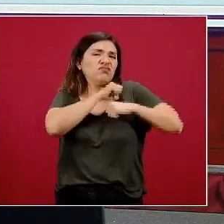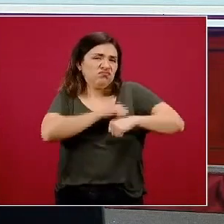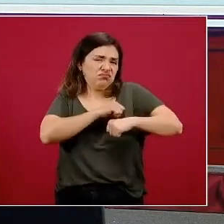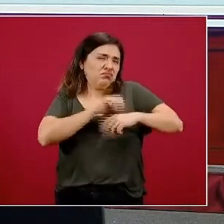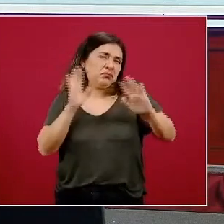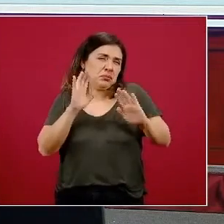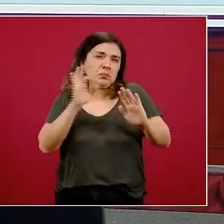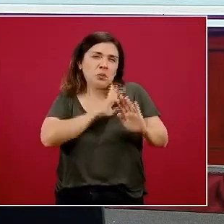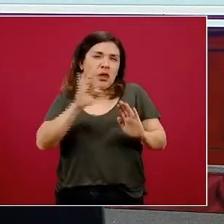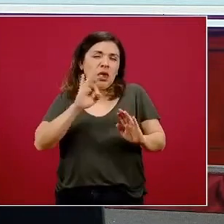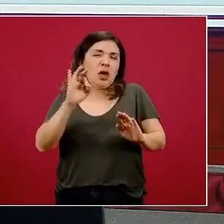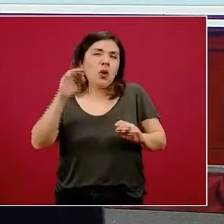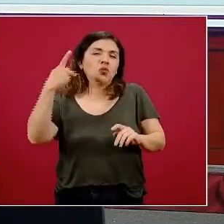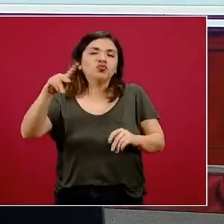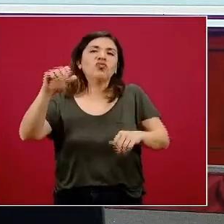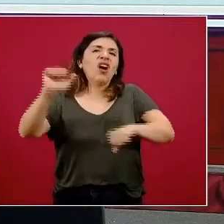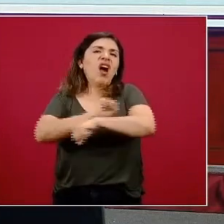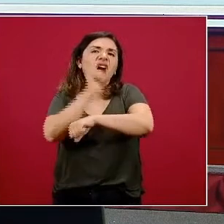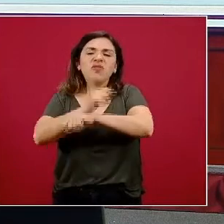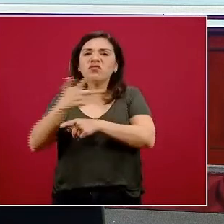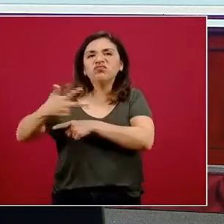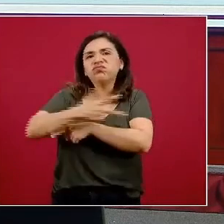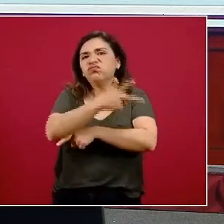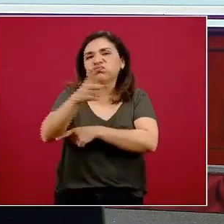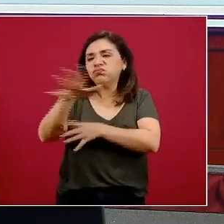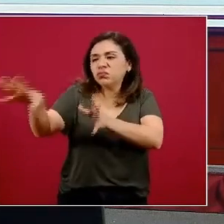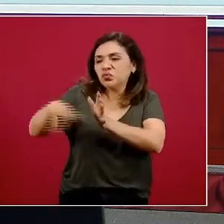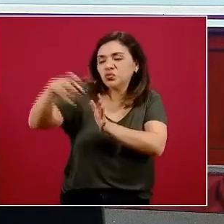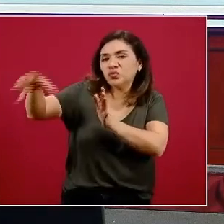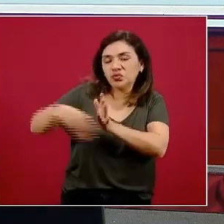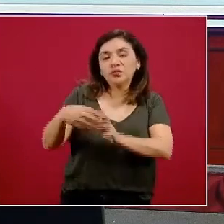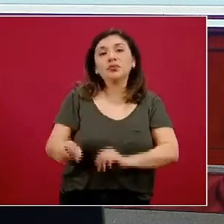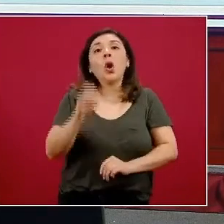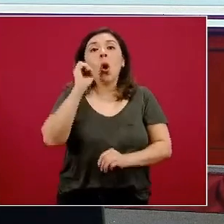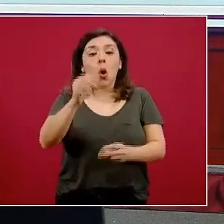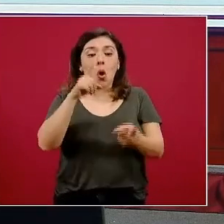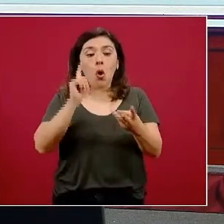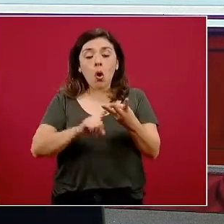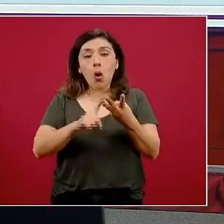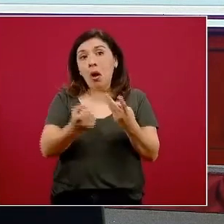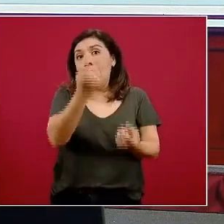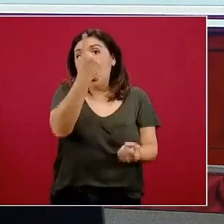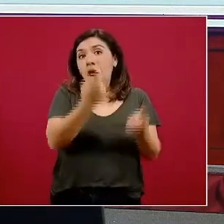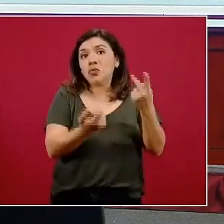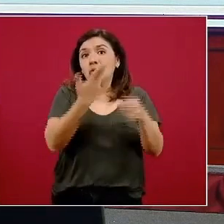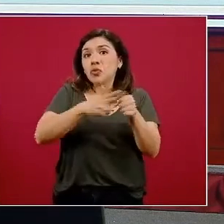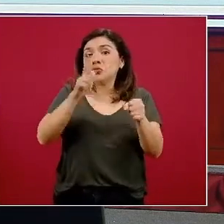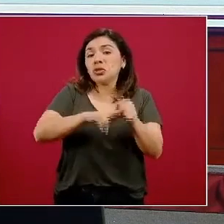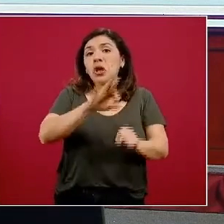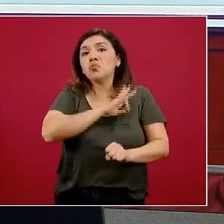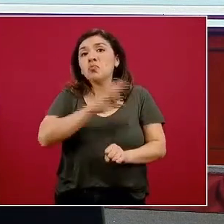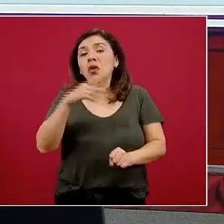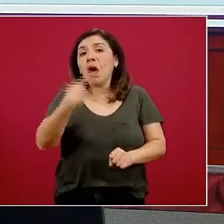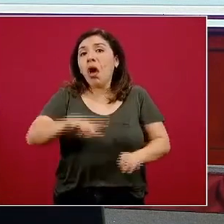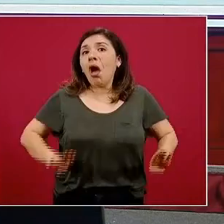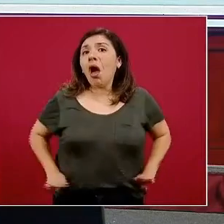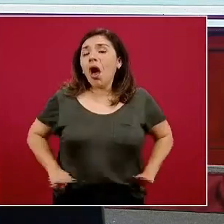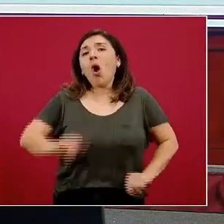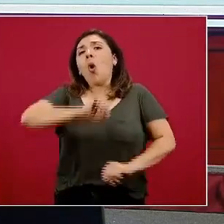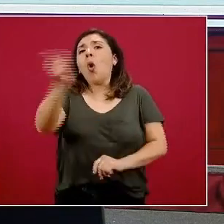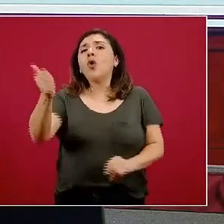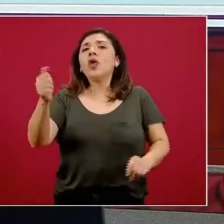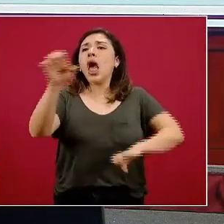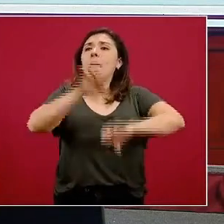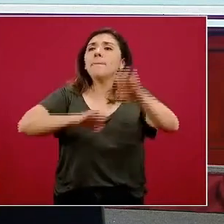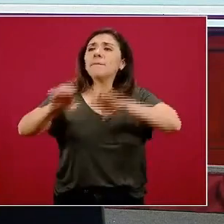logística también de sus unidades móviles, un envío que en el caso de algunas instituciones puede estar contratado, es decir,